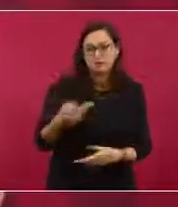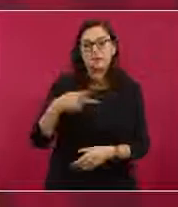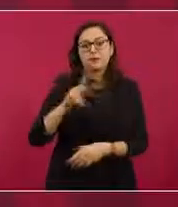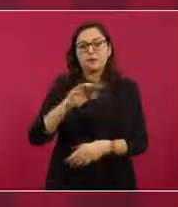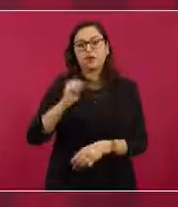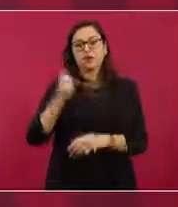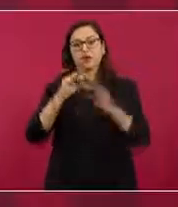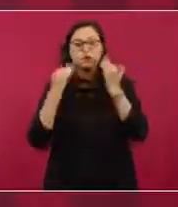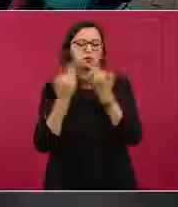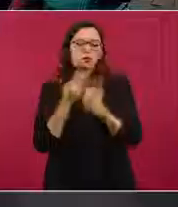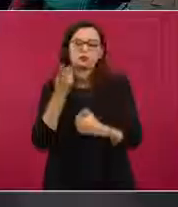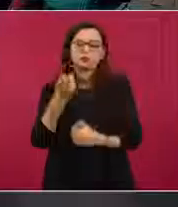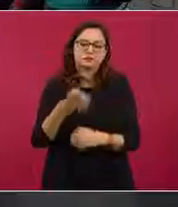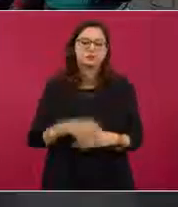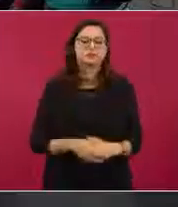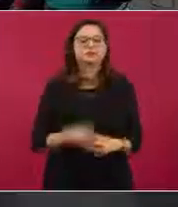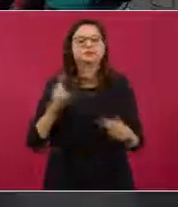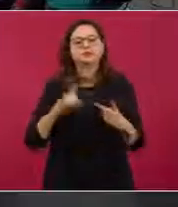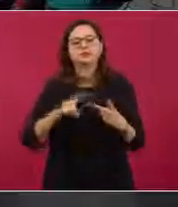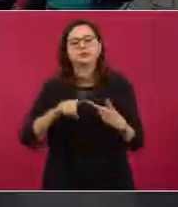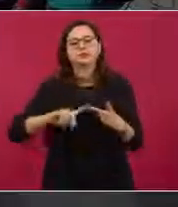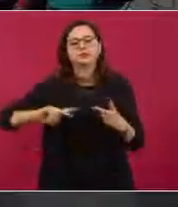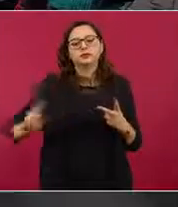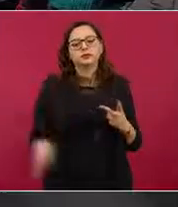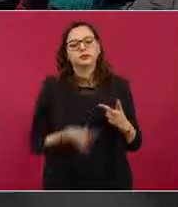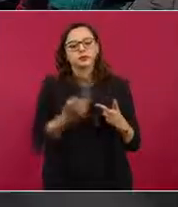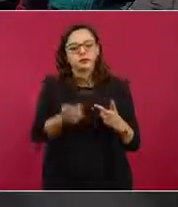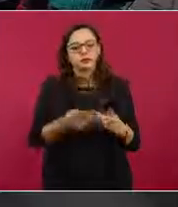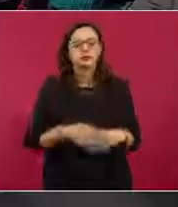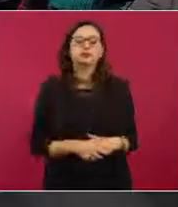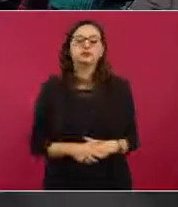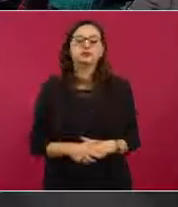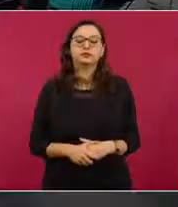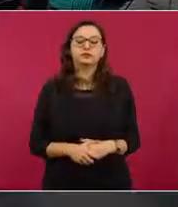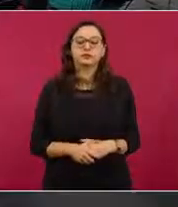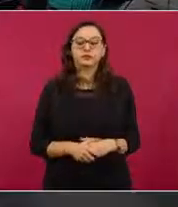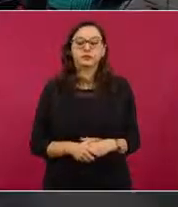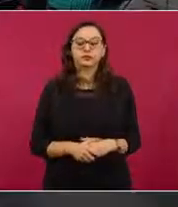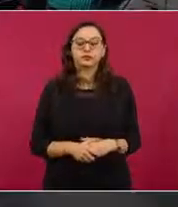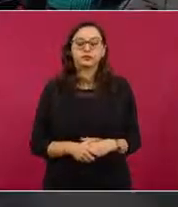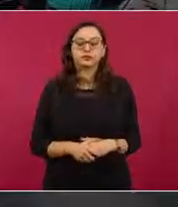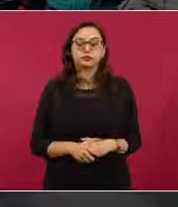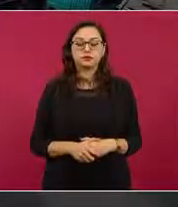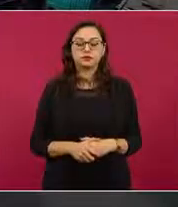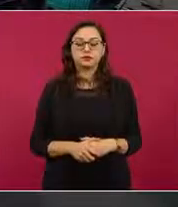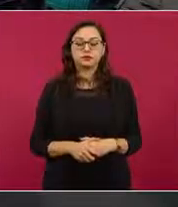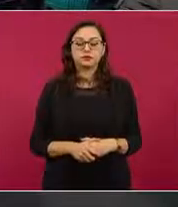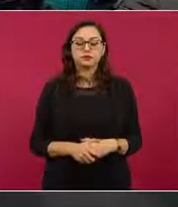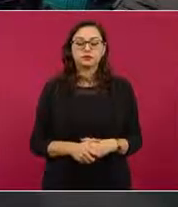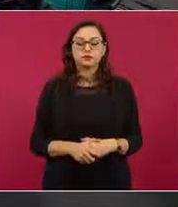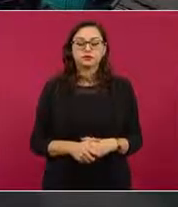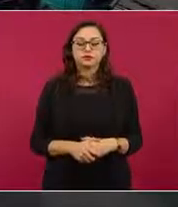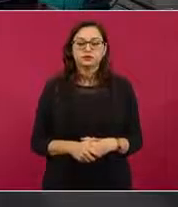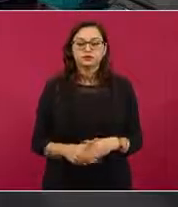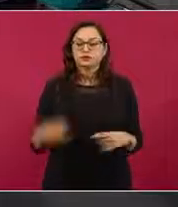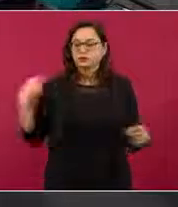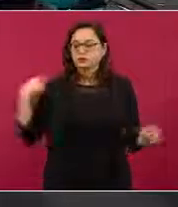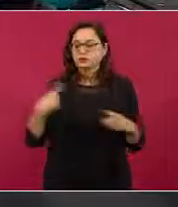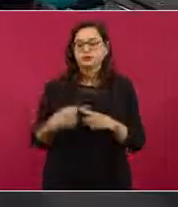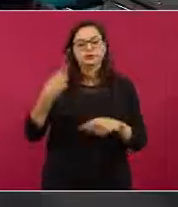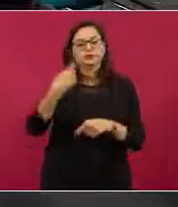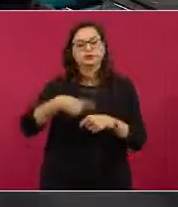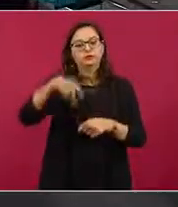eso estamos. Presidente, una segunda pregunta. En las últimas semanas, bueno, la última semana, ya del lado, digamos, de